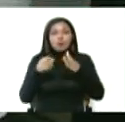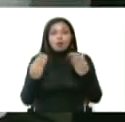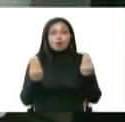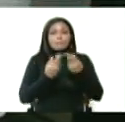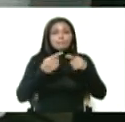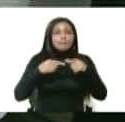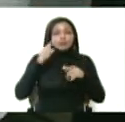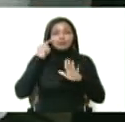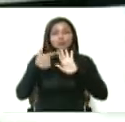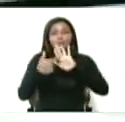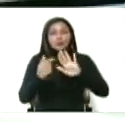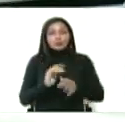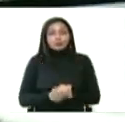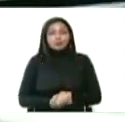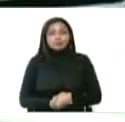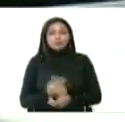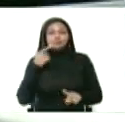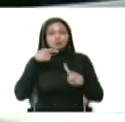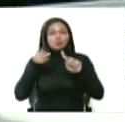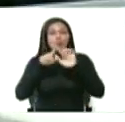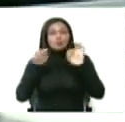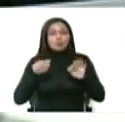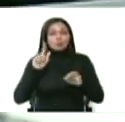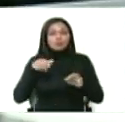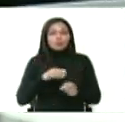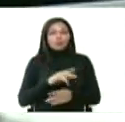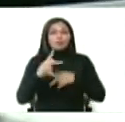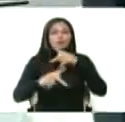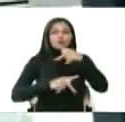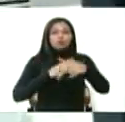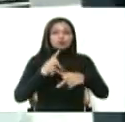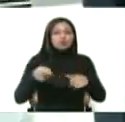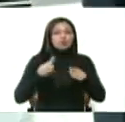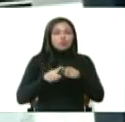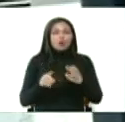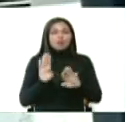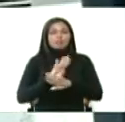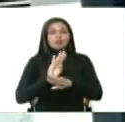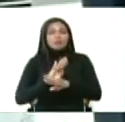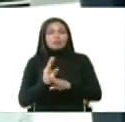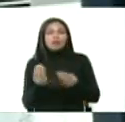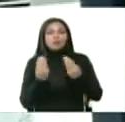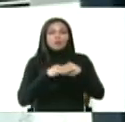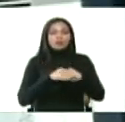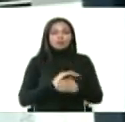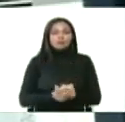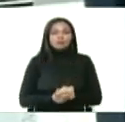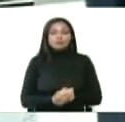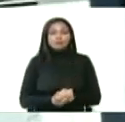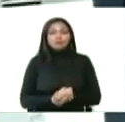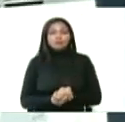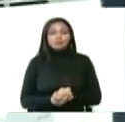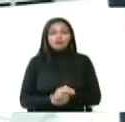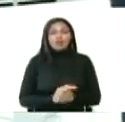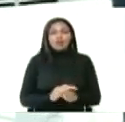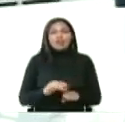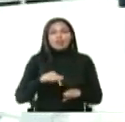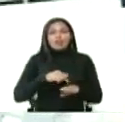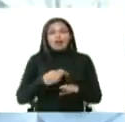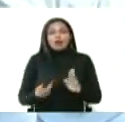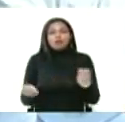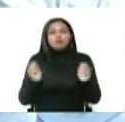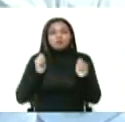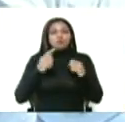acompaña la muestra en el dispositivo y mediante el proceso de conservación adecuado a una temperatura correspondiente para